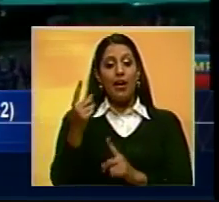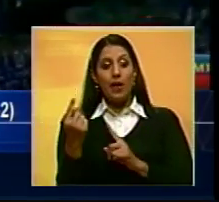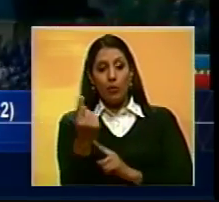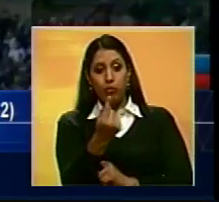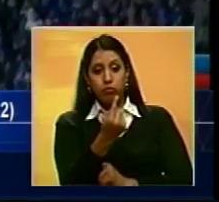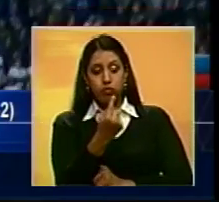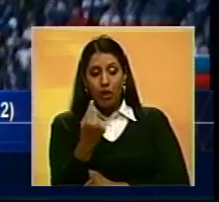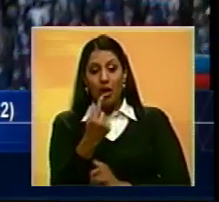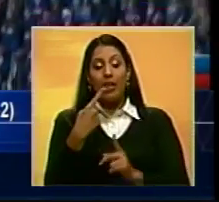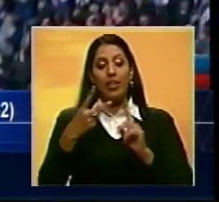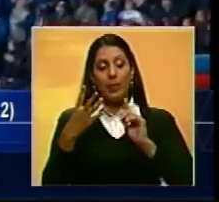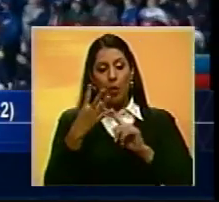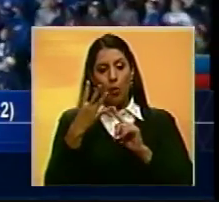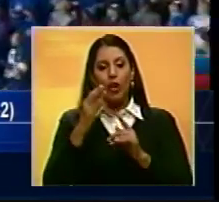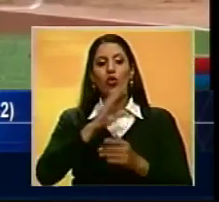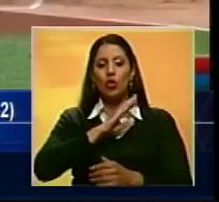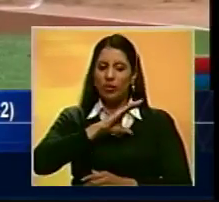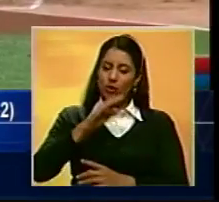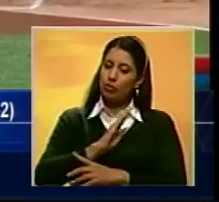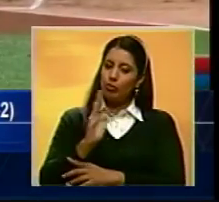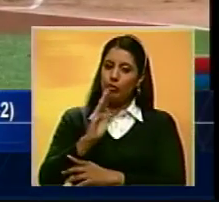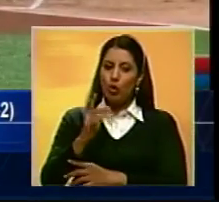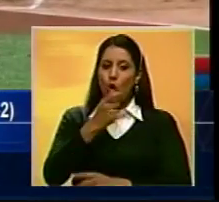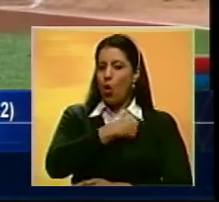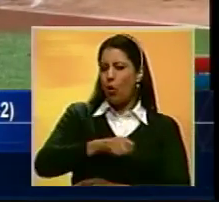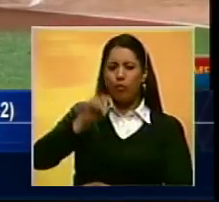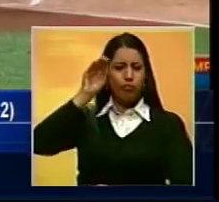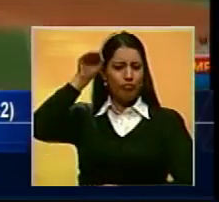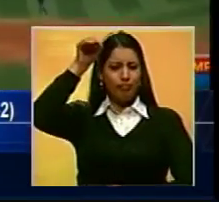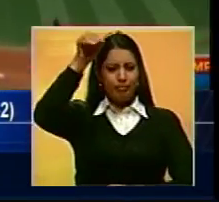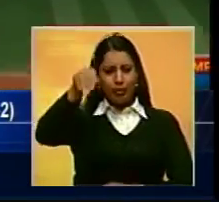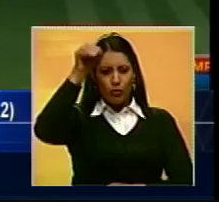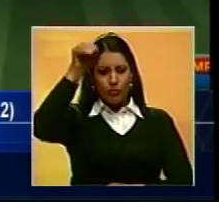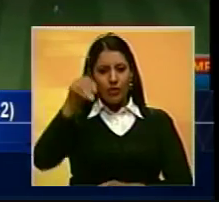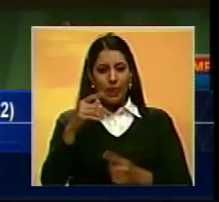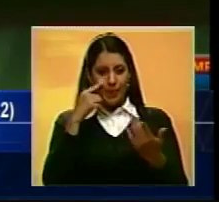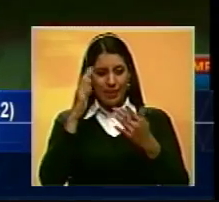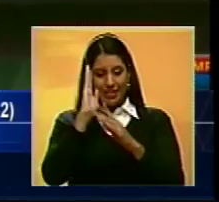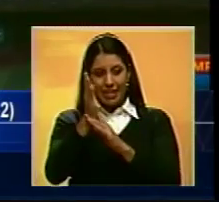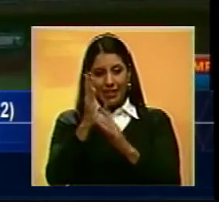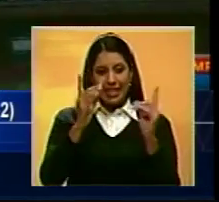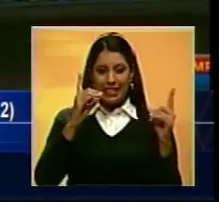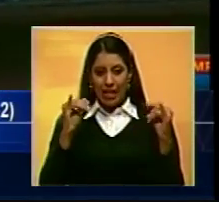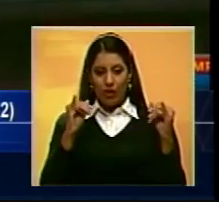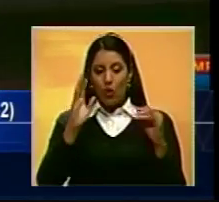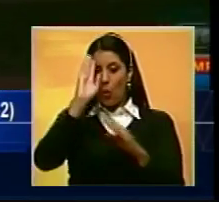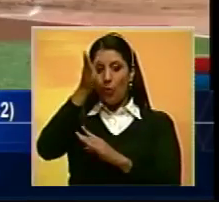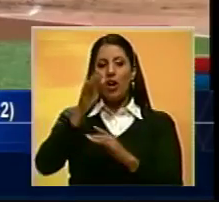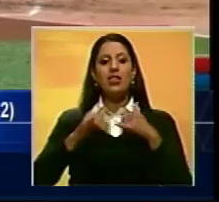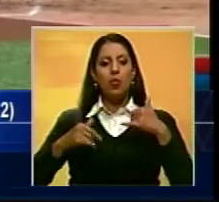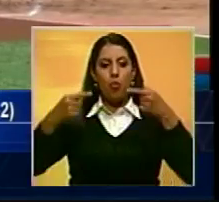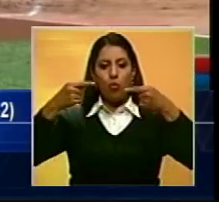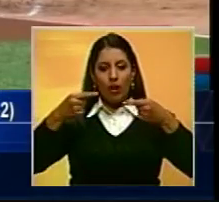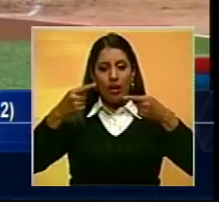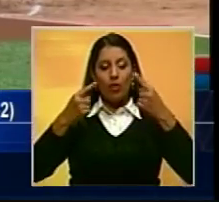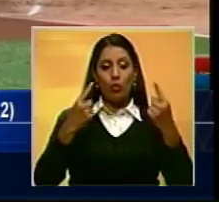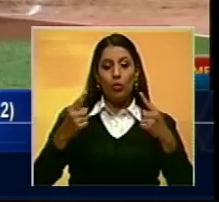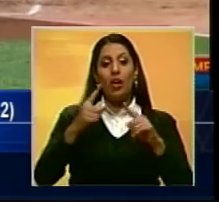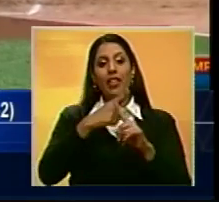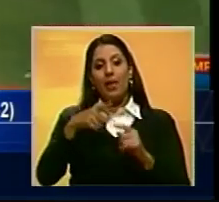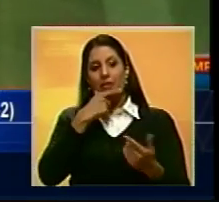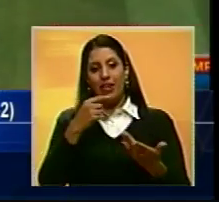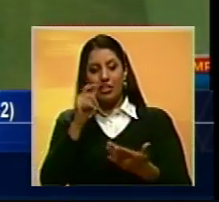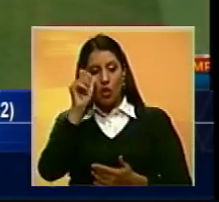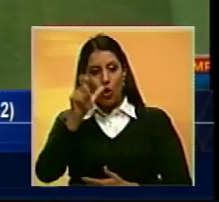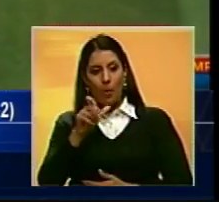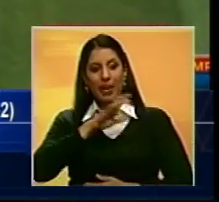el cuarto vino la reacción de los Cachorros. Un jonrón de Chris Ryan entre el jardín central y el izquierdo igualó la pizarra. Un infield hit de